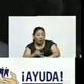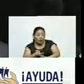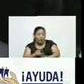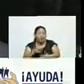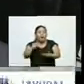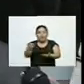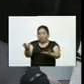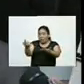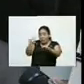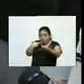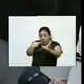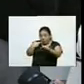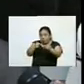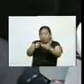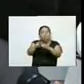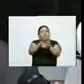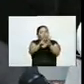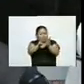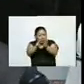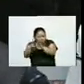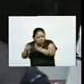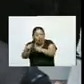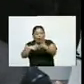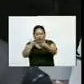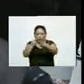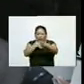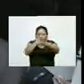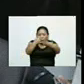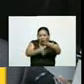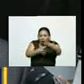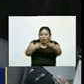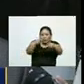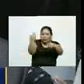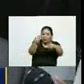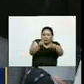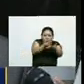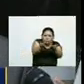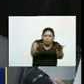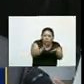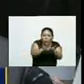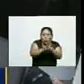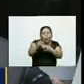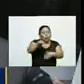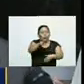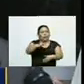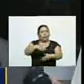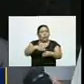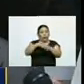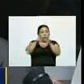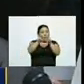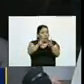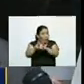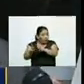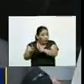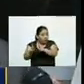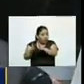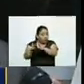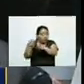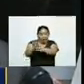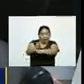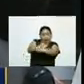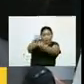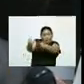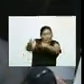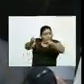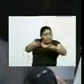respuesta que se espera del plan a ejecutar es congruente con el fondo que se va a invertir. Por ahora no tenemos un plan que se haya presentado,